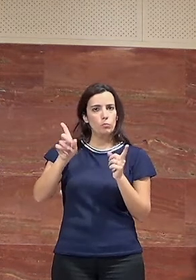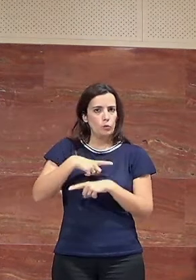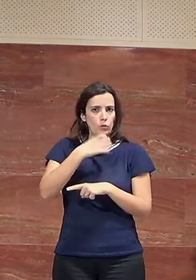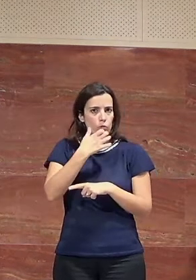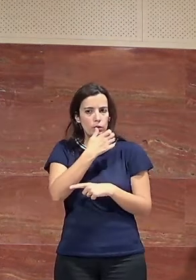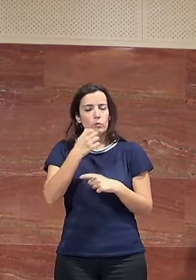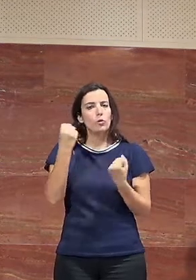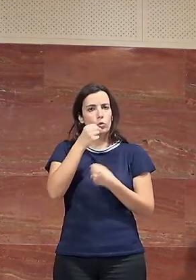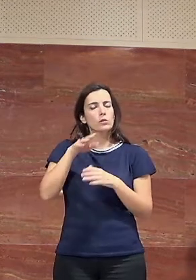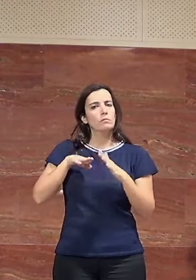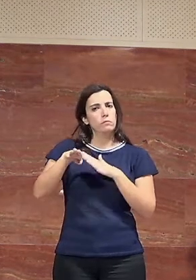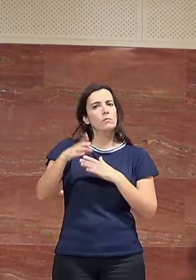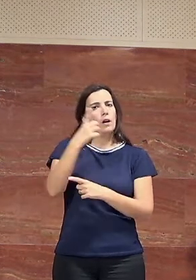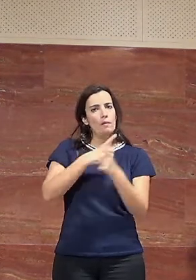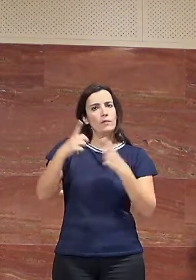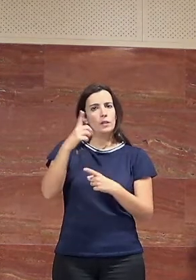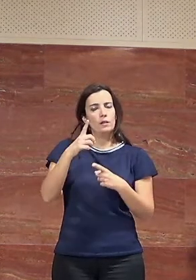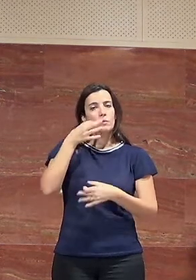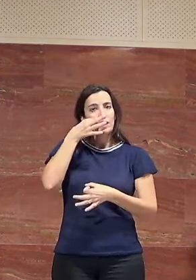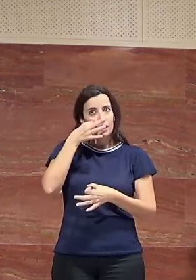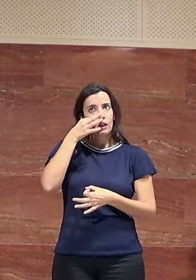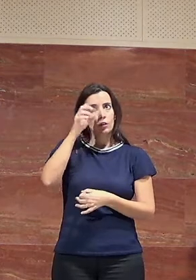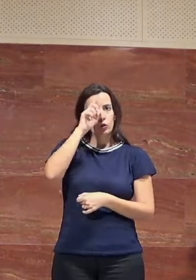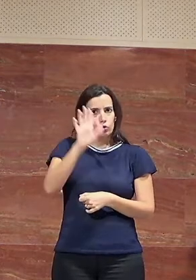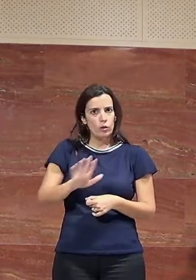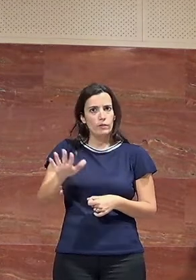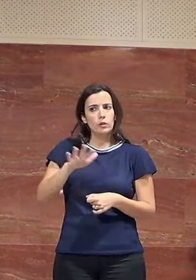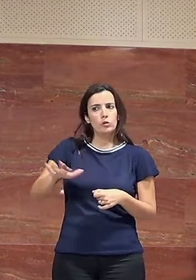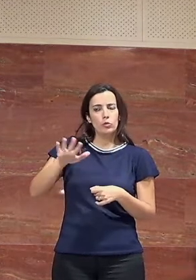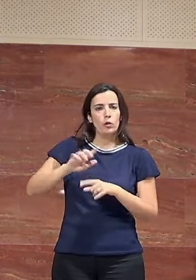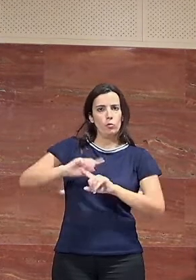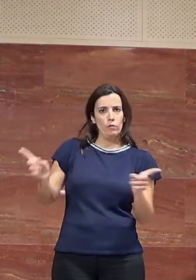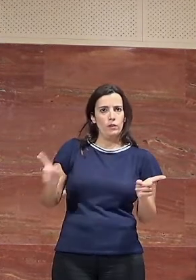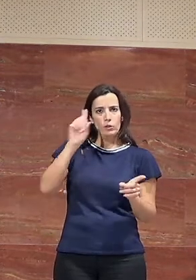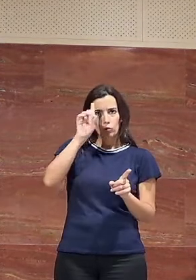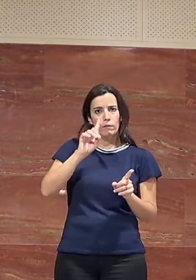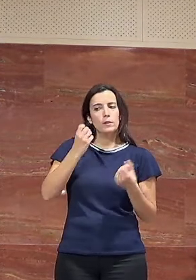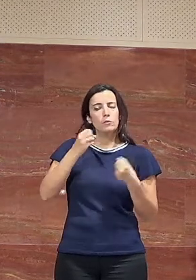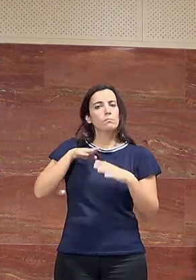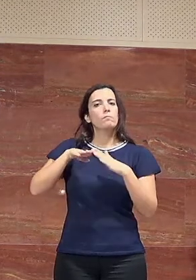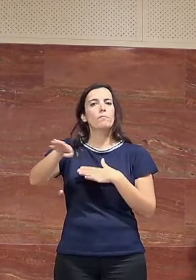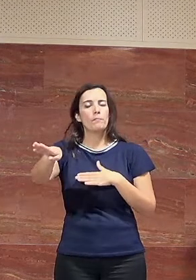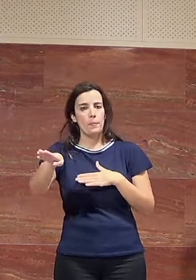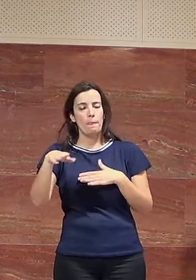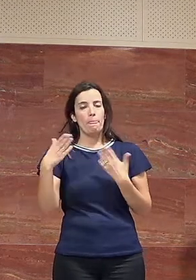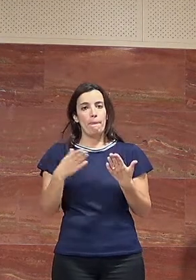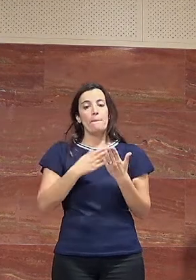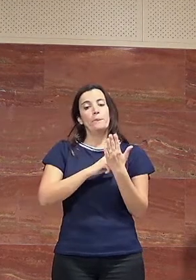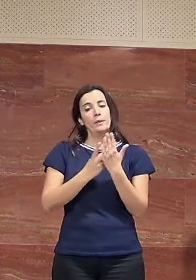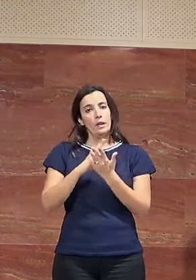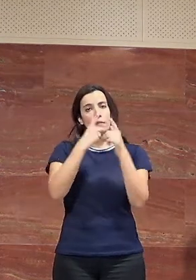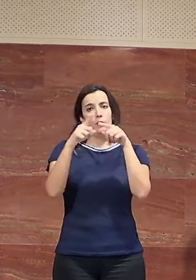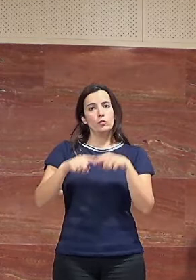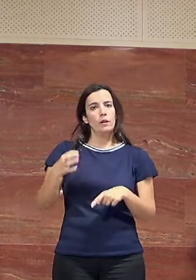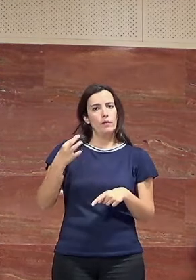residencial, y muchas veces entras sin saber que has entrado en esas zonas, ¿no? La aplicación de determinados elementos gráficos podrían ayudarnos a